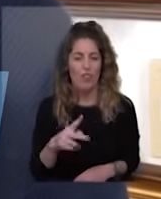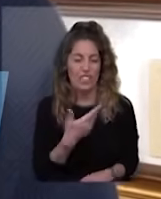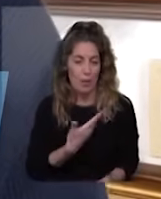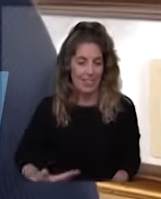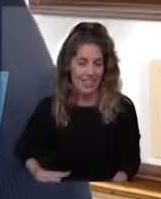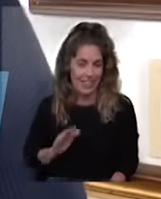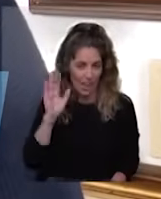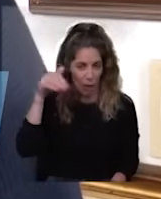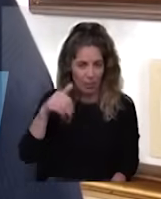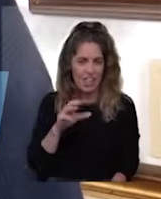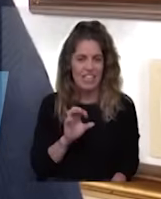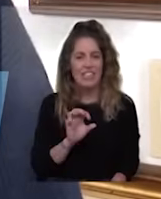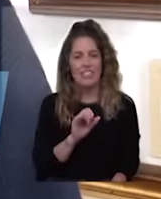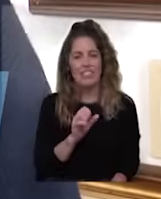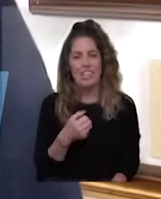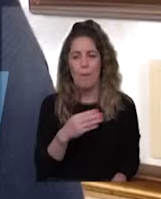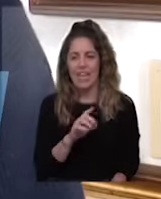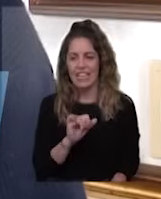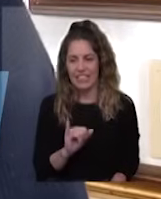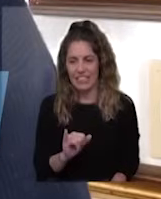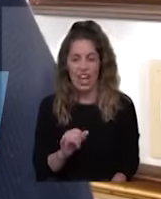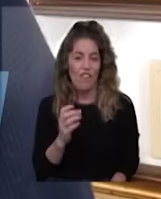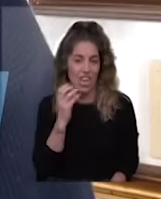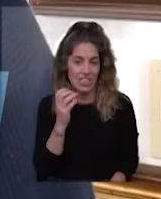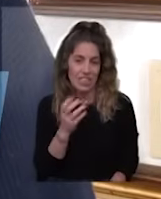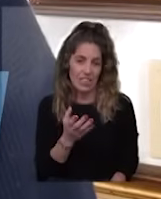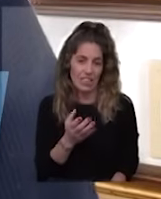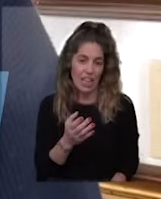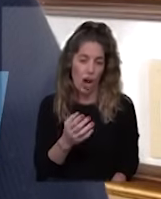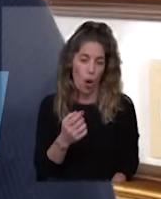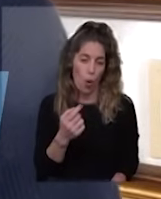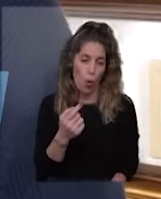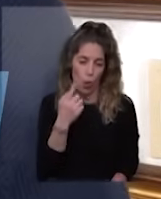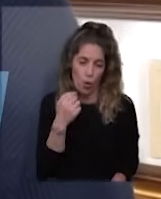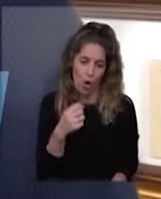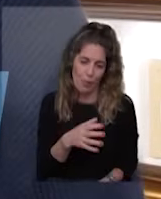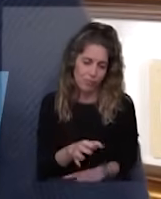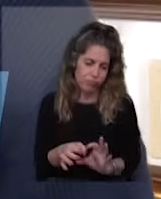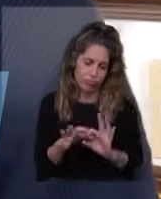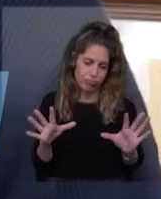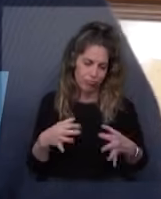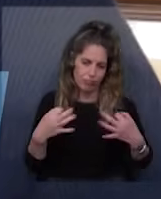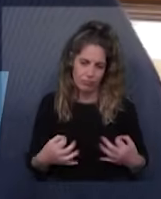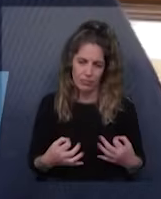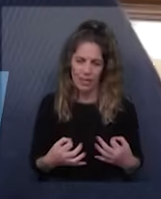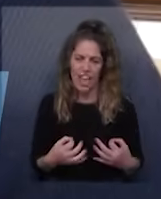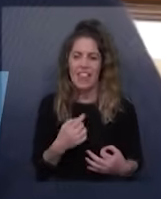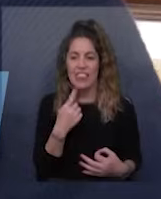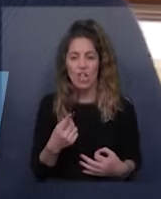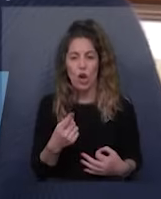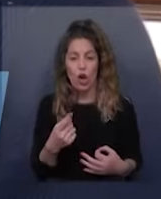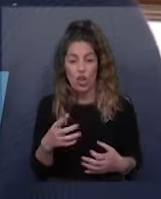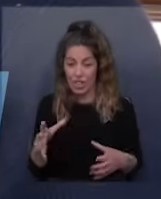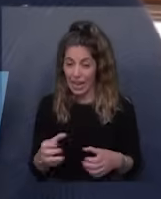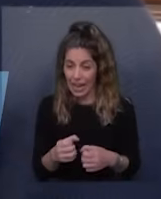república Jorge zapeli que era ballista per un hombre de una integridad democrática tremenda dijo lo llegan a